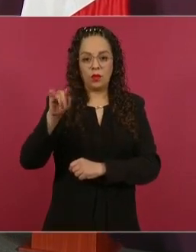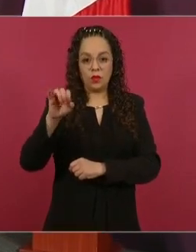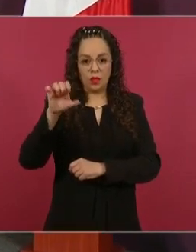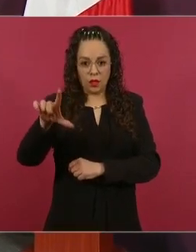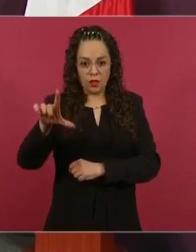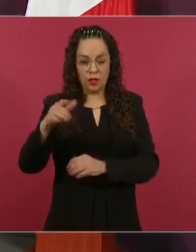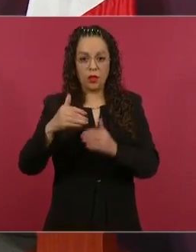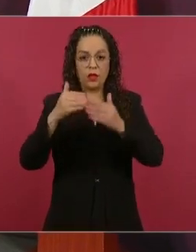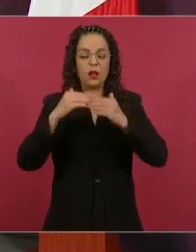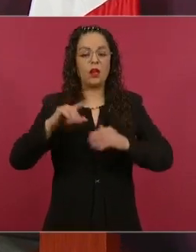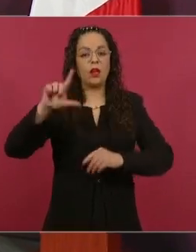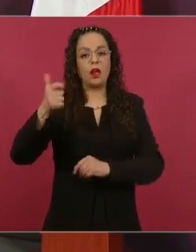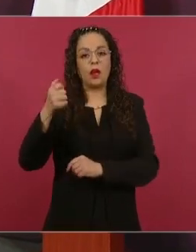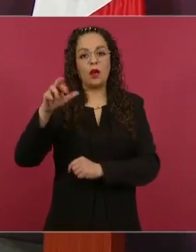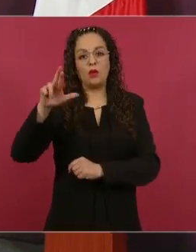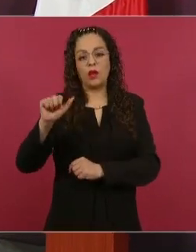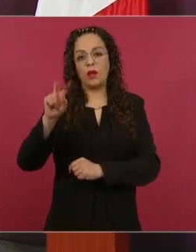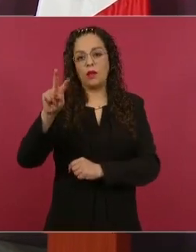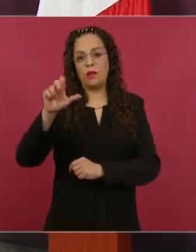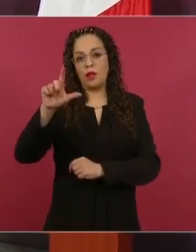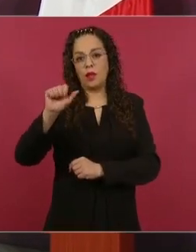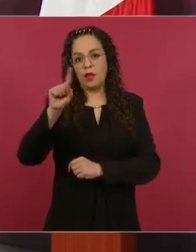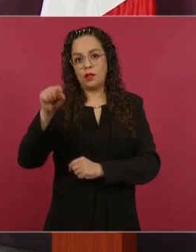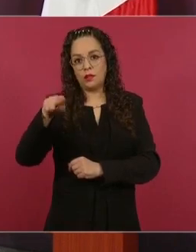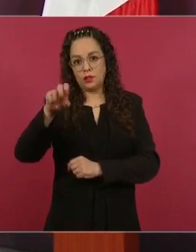Laura Velázquez,